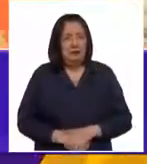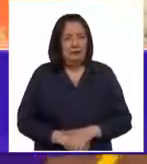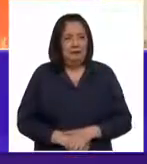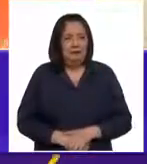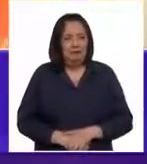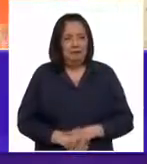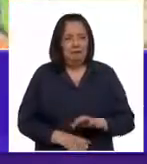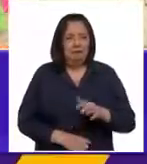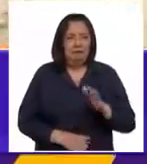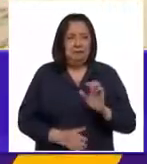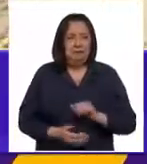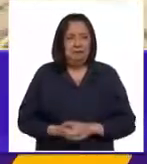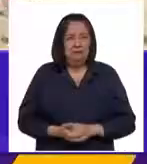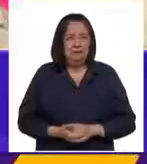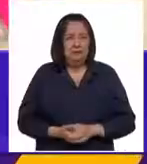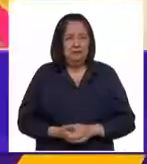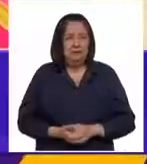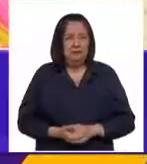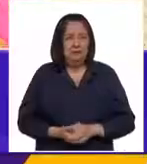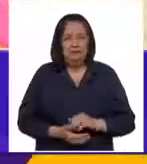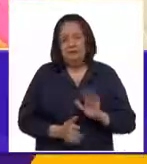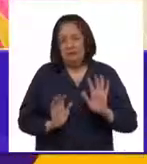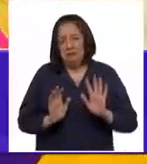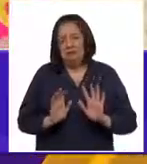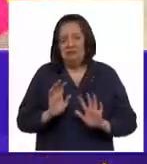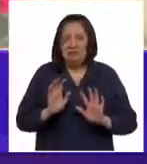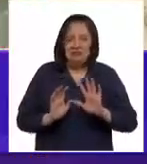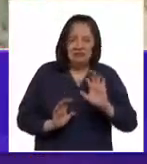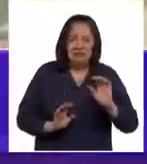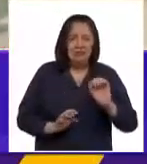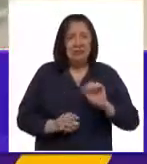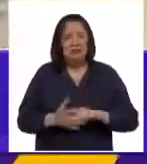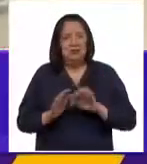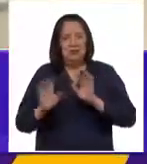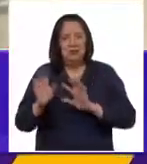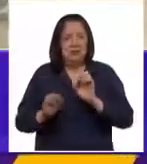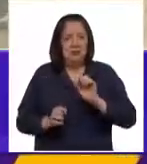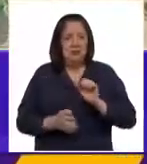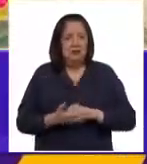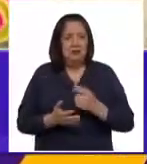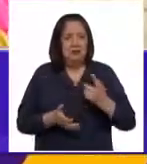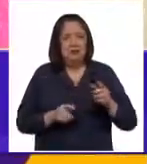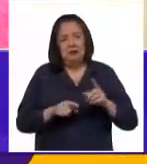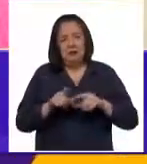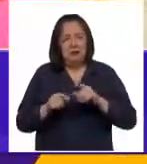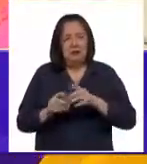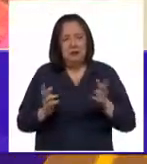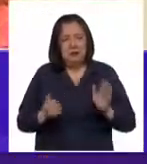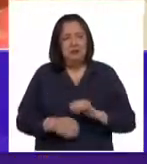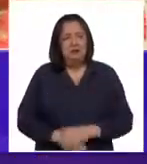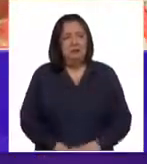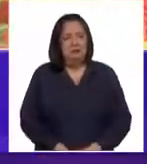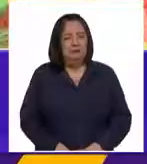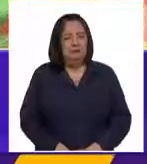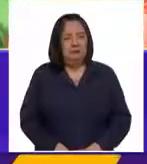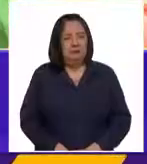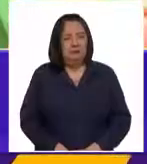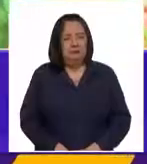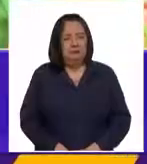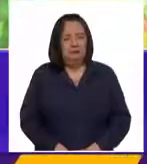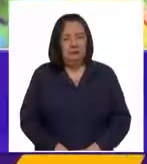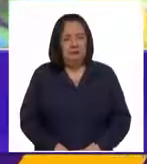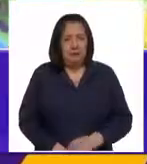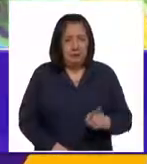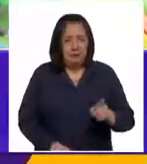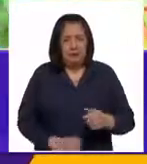mayormente está, bueno, no permite más de 10 soles, 15 soles, dependiendo los juguetes que incluye el balde. Juguetes, claro. Un